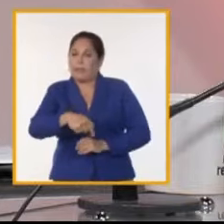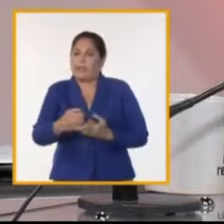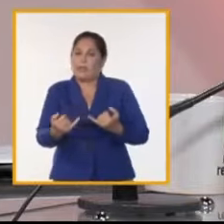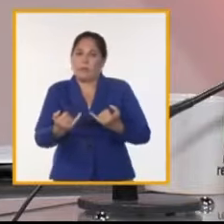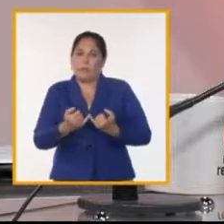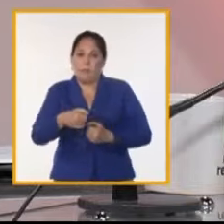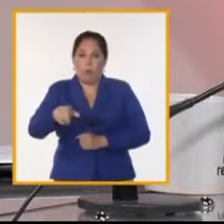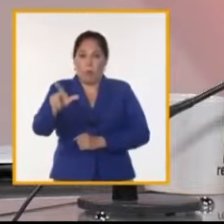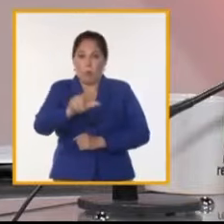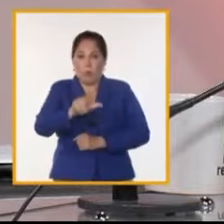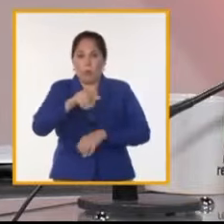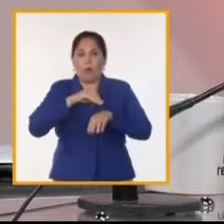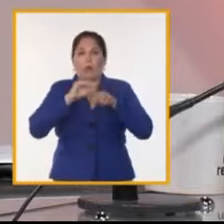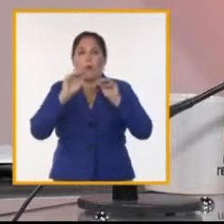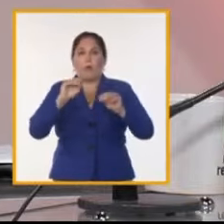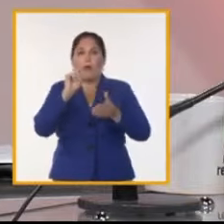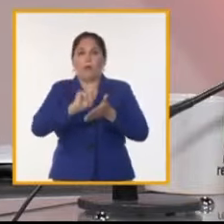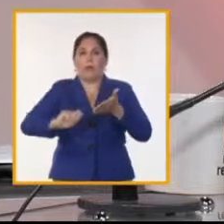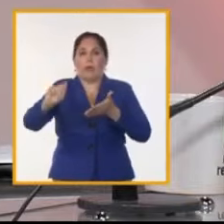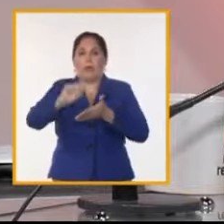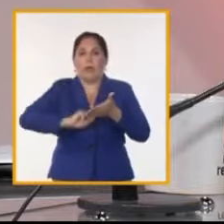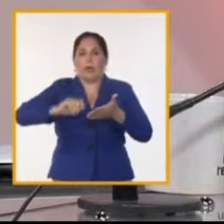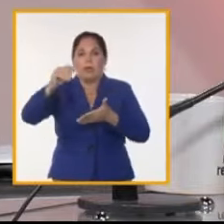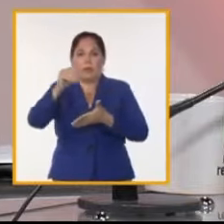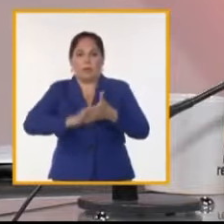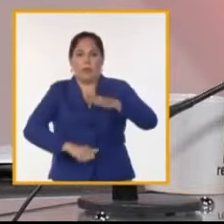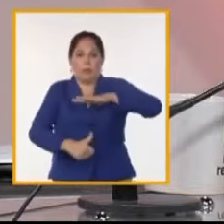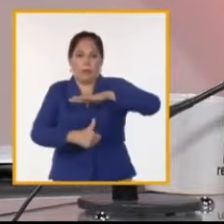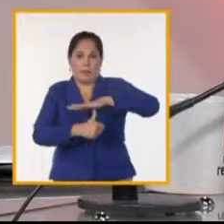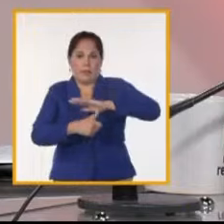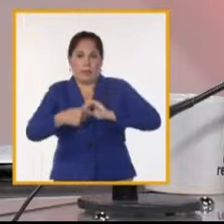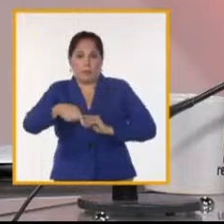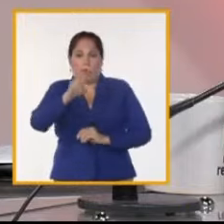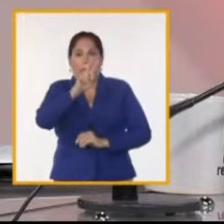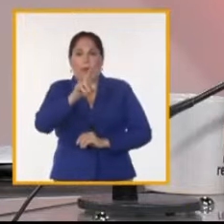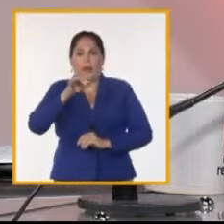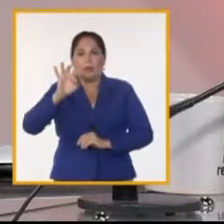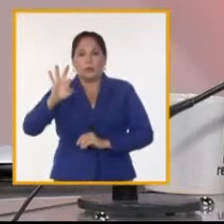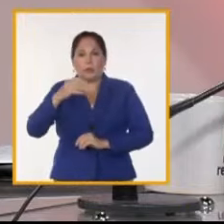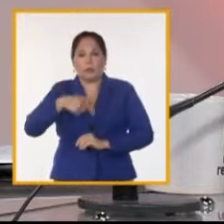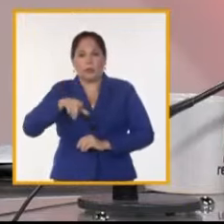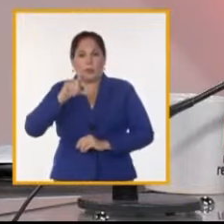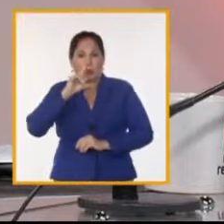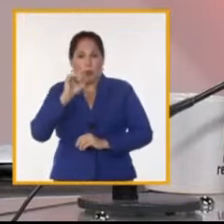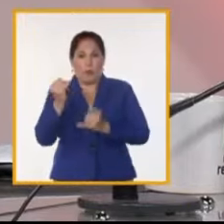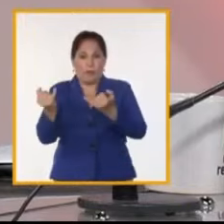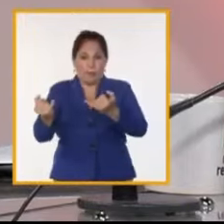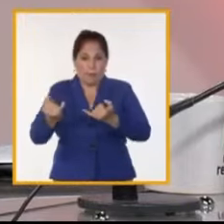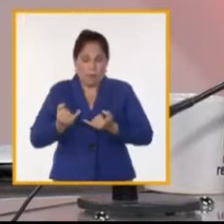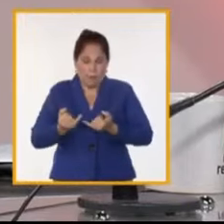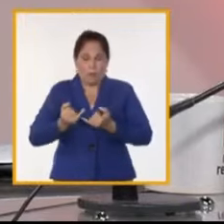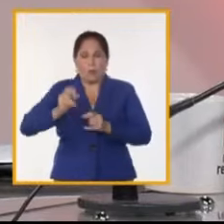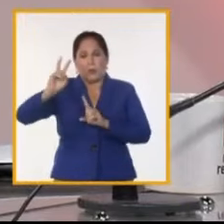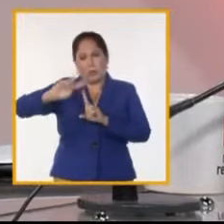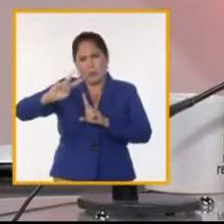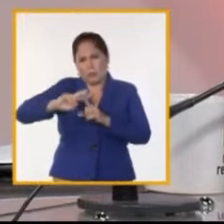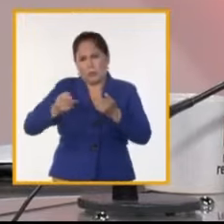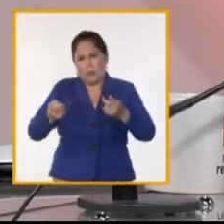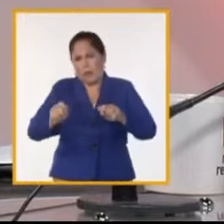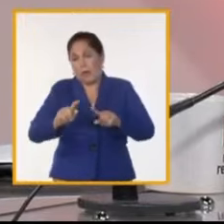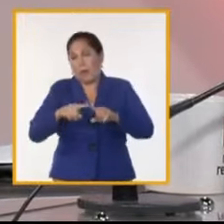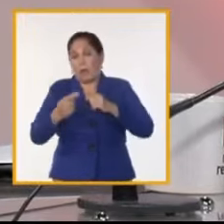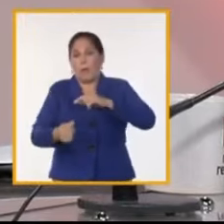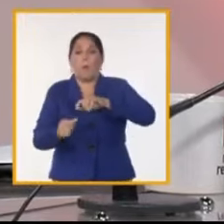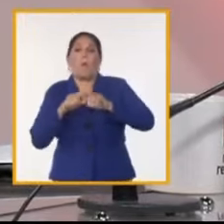este lunes que convocará a elecciones presidenciales el próximo 28 de junio de acuerdo con información de los medios estatales tras la muerte del